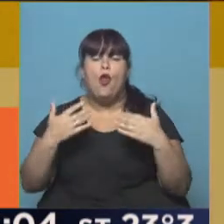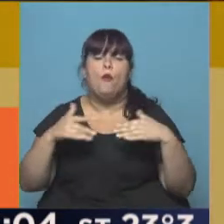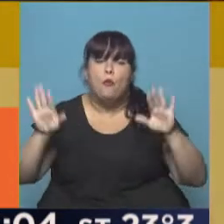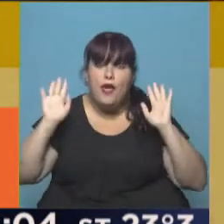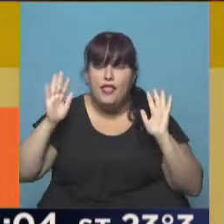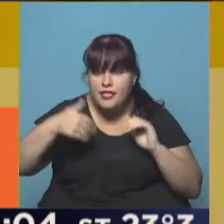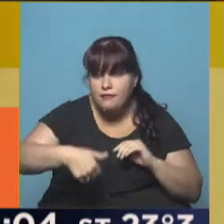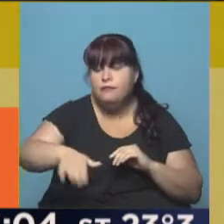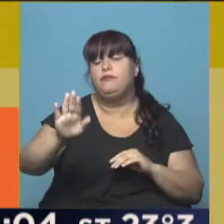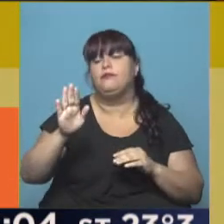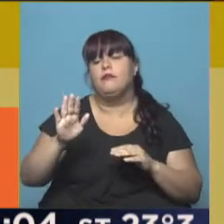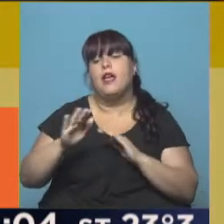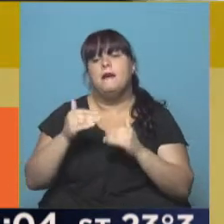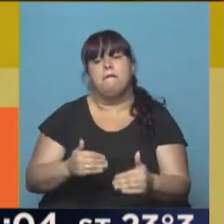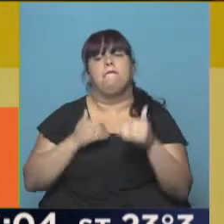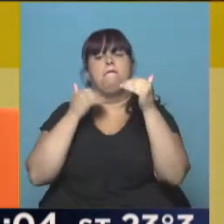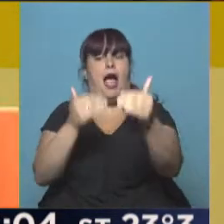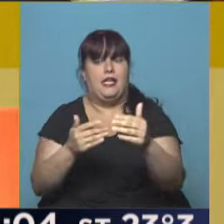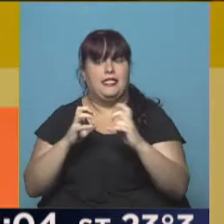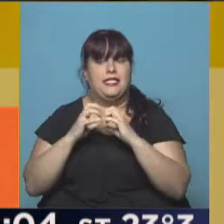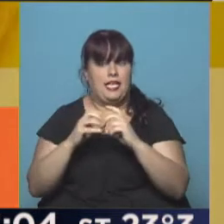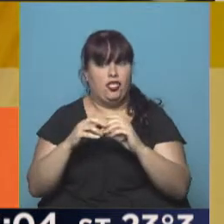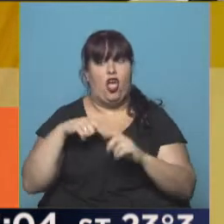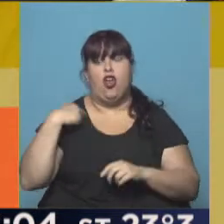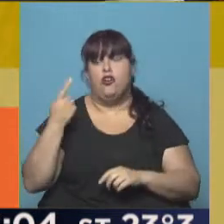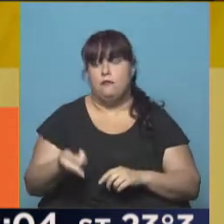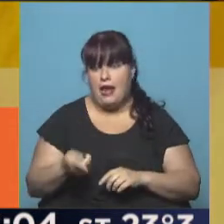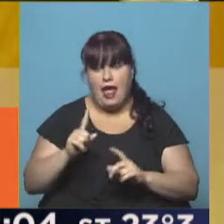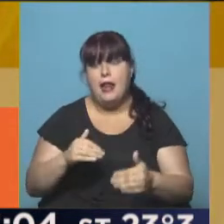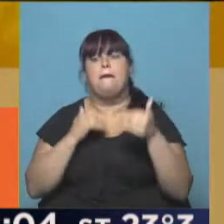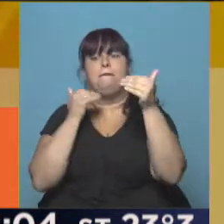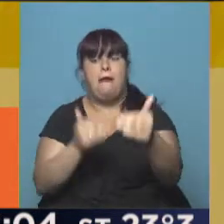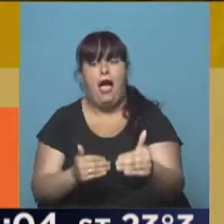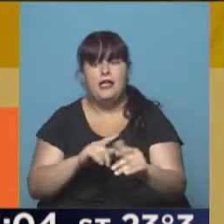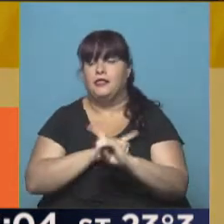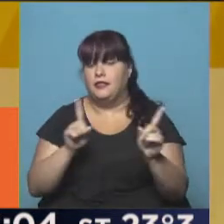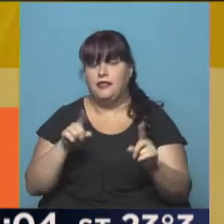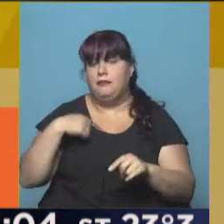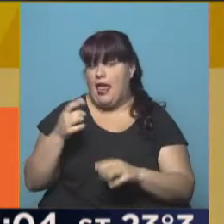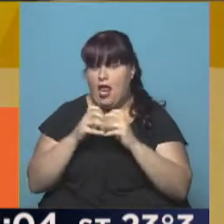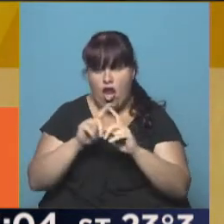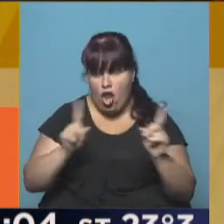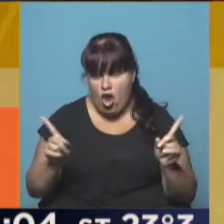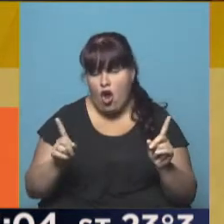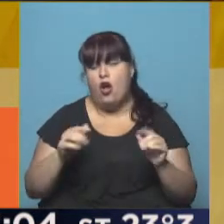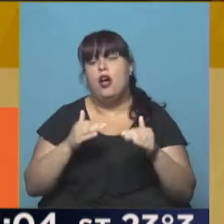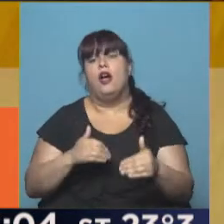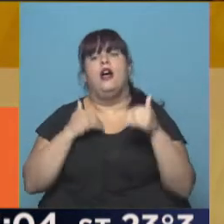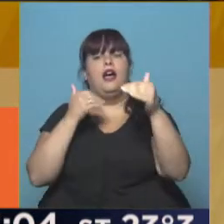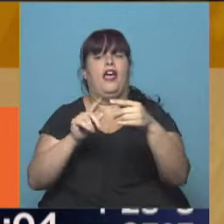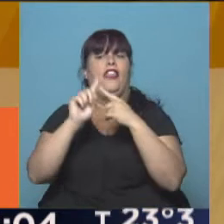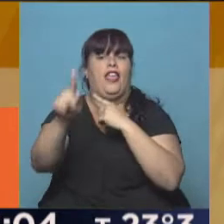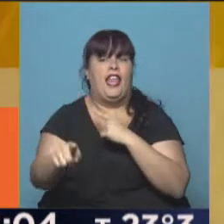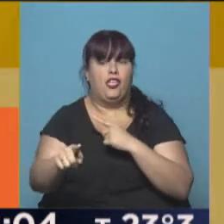en las próximas horas es postergar la sesión del día de mañana, no sesionar el día de mañana y sesionar